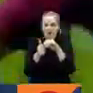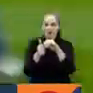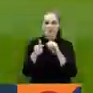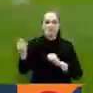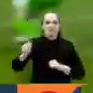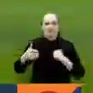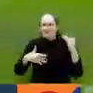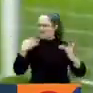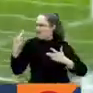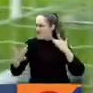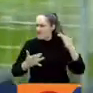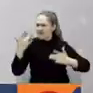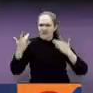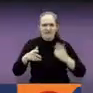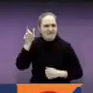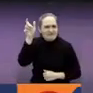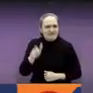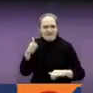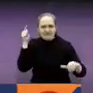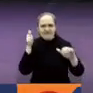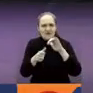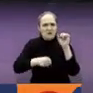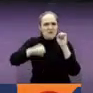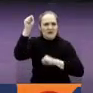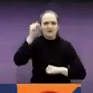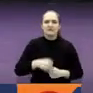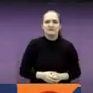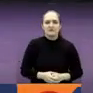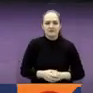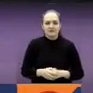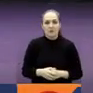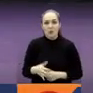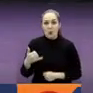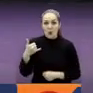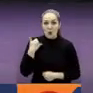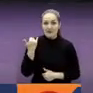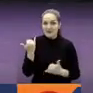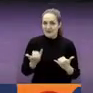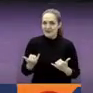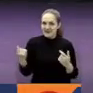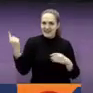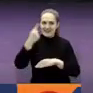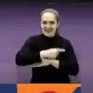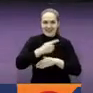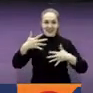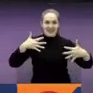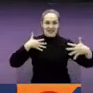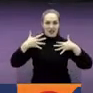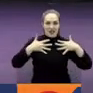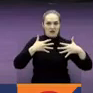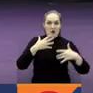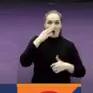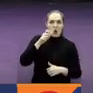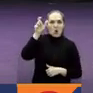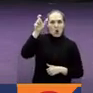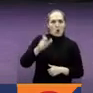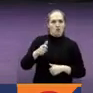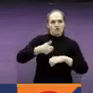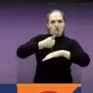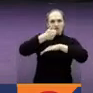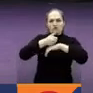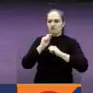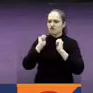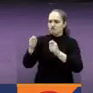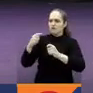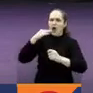de los amantes del fútbol. En Jueves de Teatro esperé la nueva obra de Primo Rojas sobre el empoderamiento de las